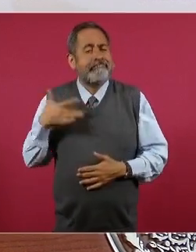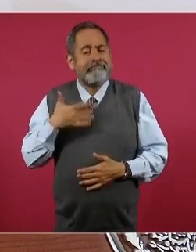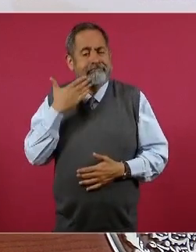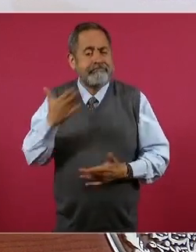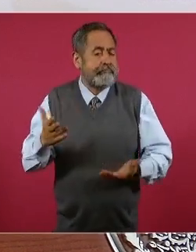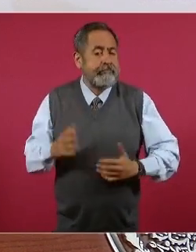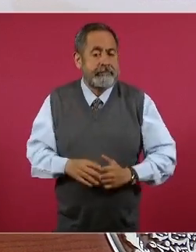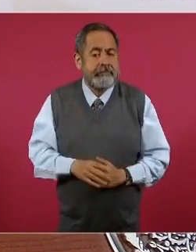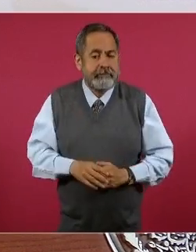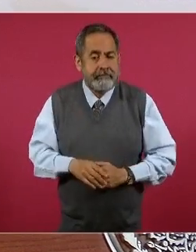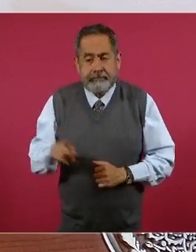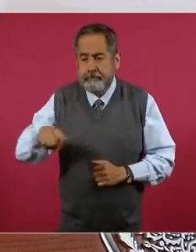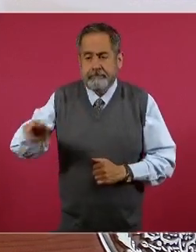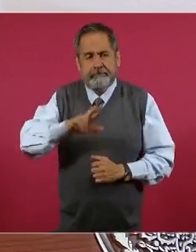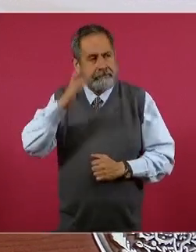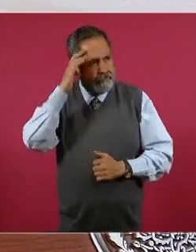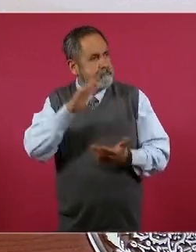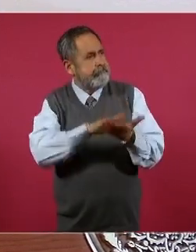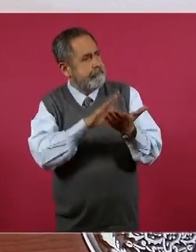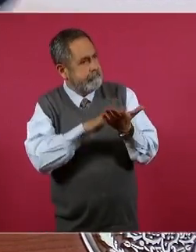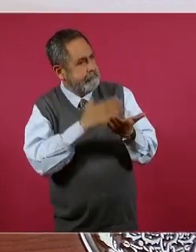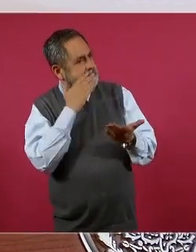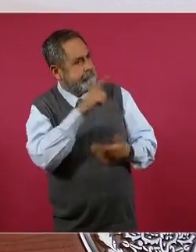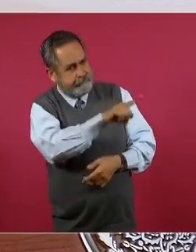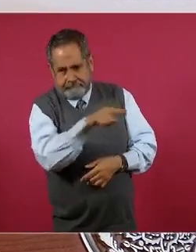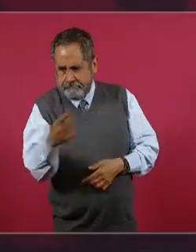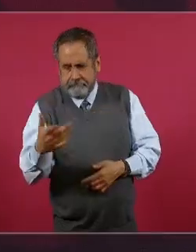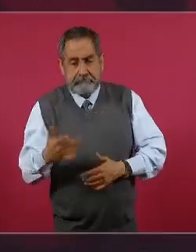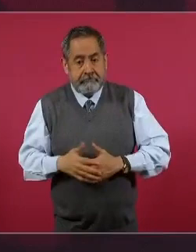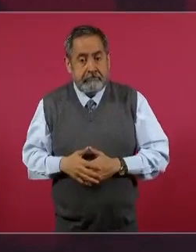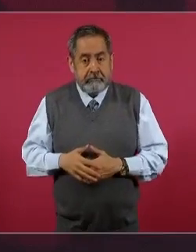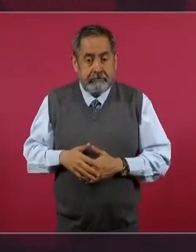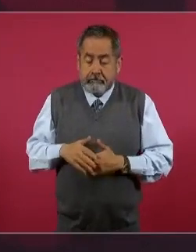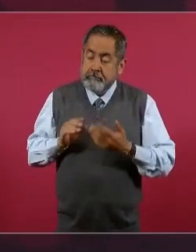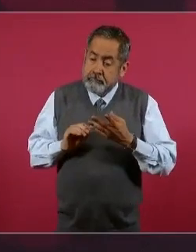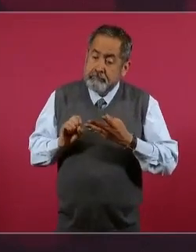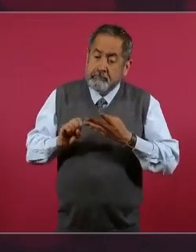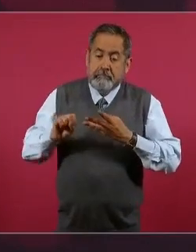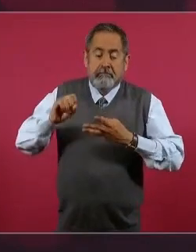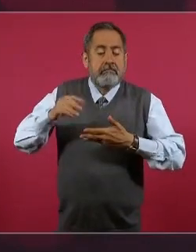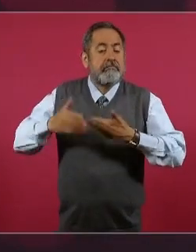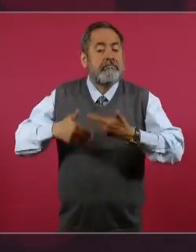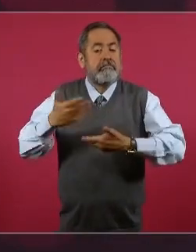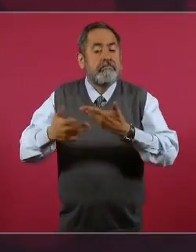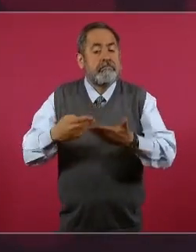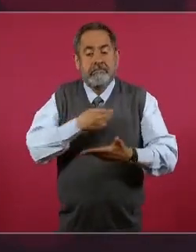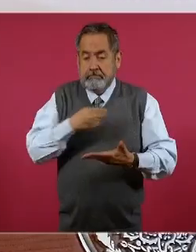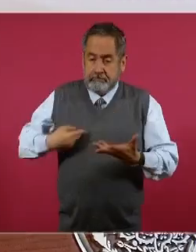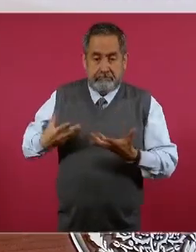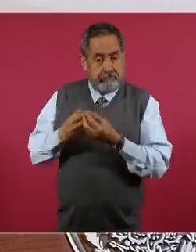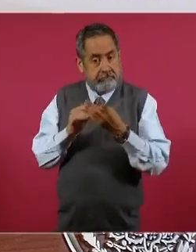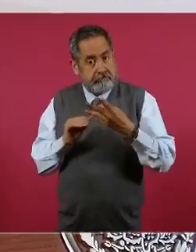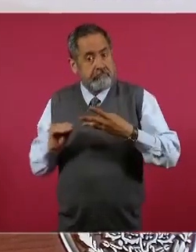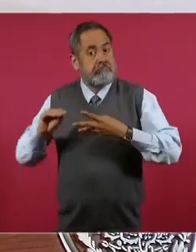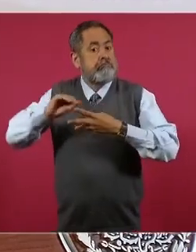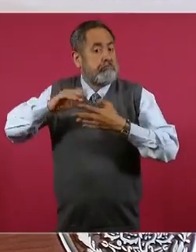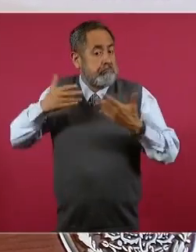se les reconoce, porque pueden llegar a ser miembros